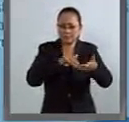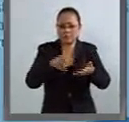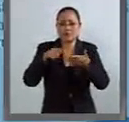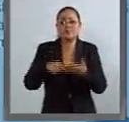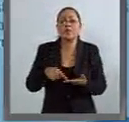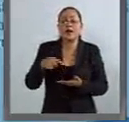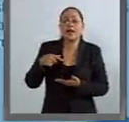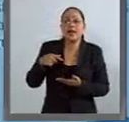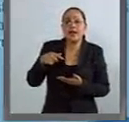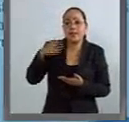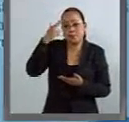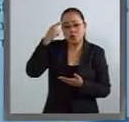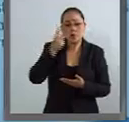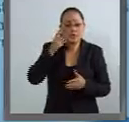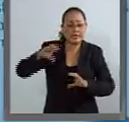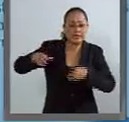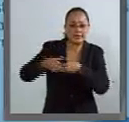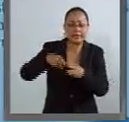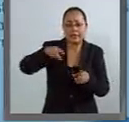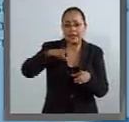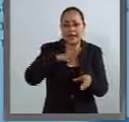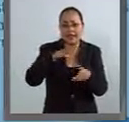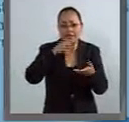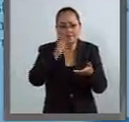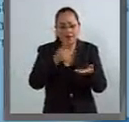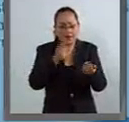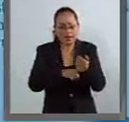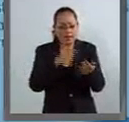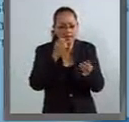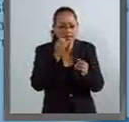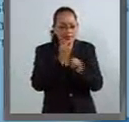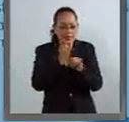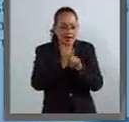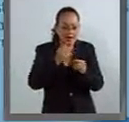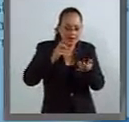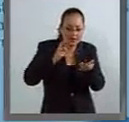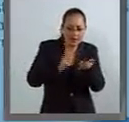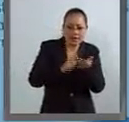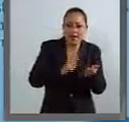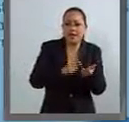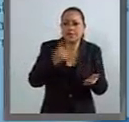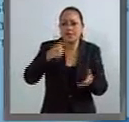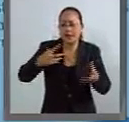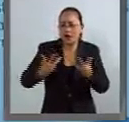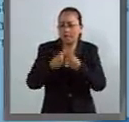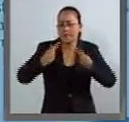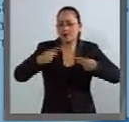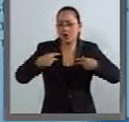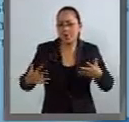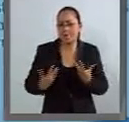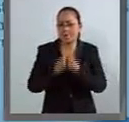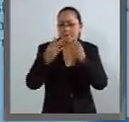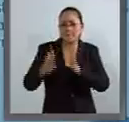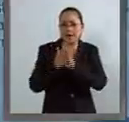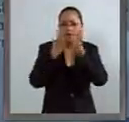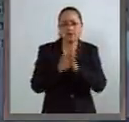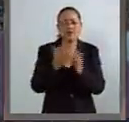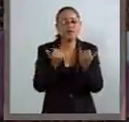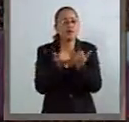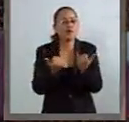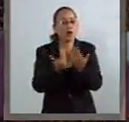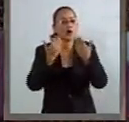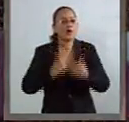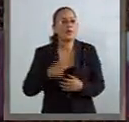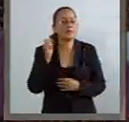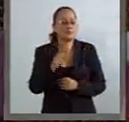República Dominicana cuentan también con una aplicación móvil como un espacio para la participación ciudadana, además, desde luego,